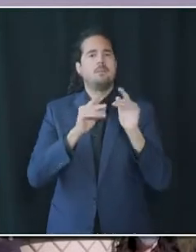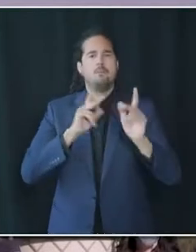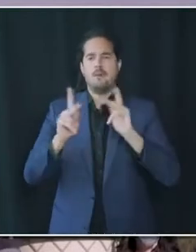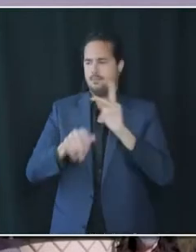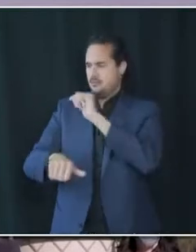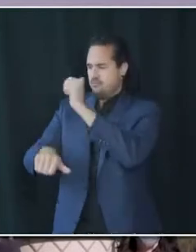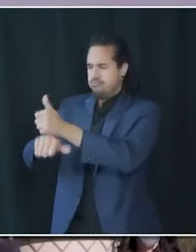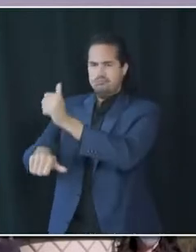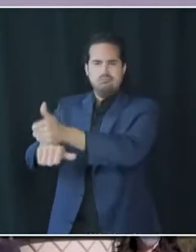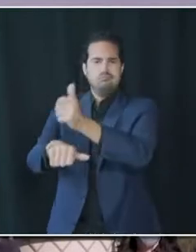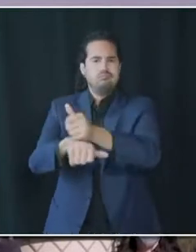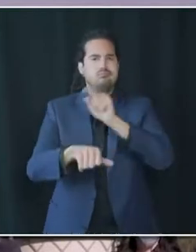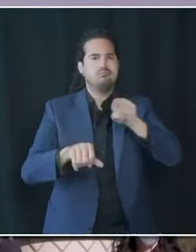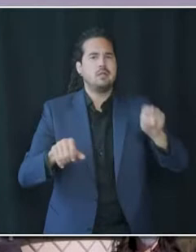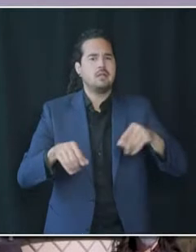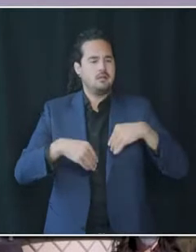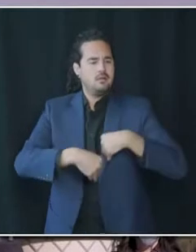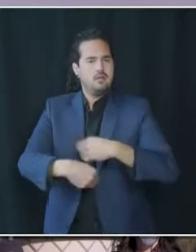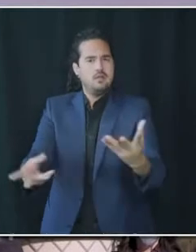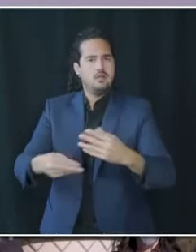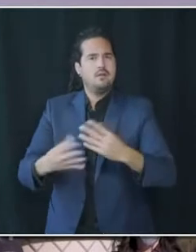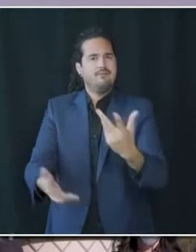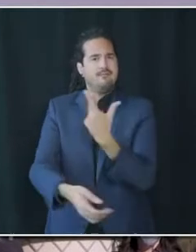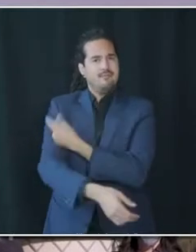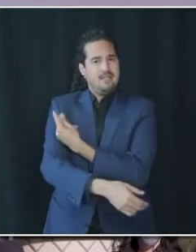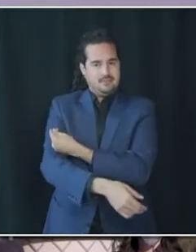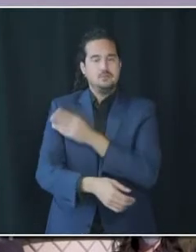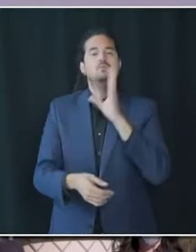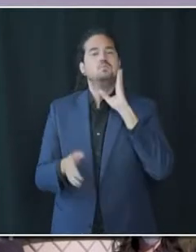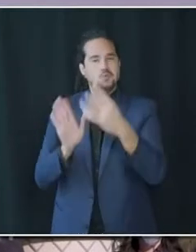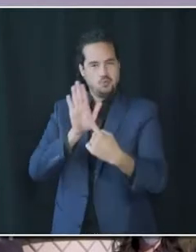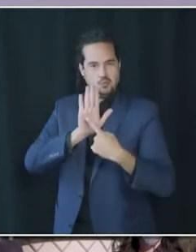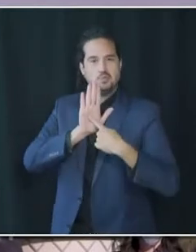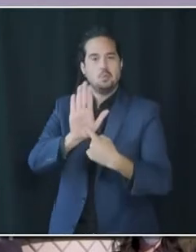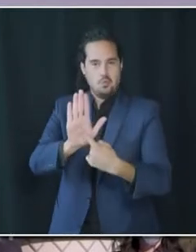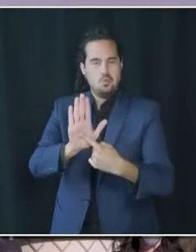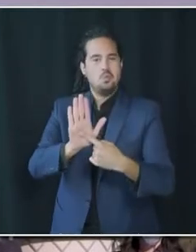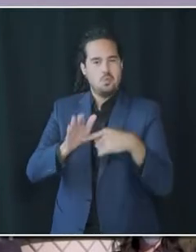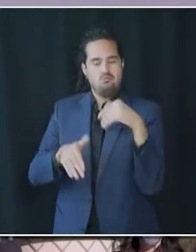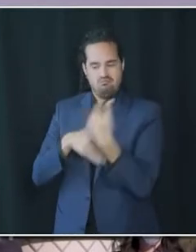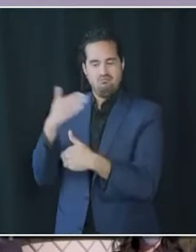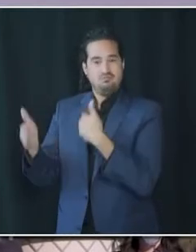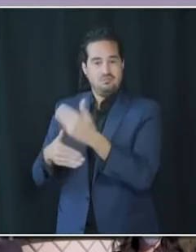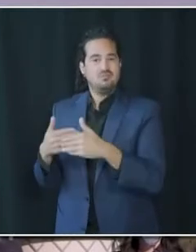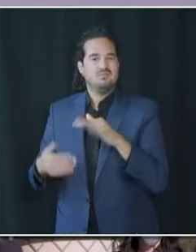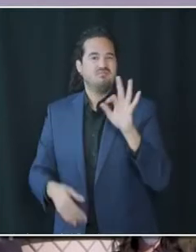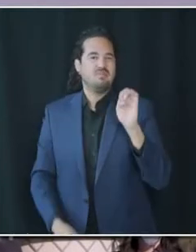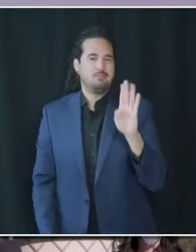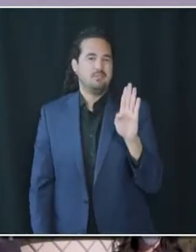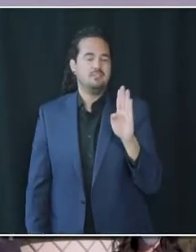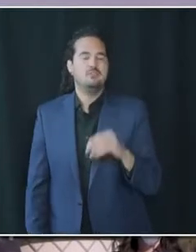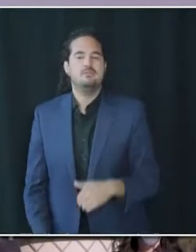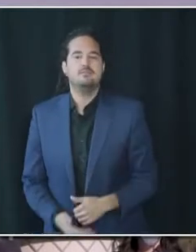estamos entusiasta sobre esto para seguir construyendo encima de lo que ya creamos estamos